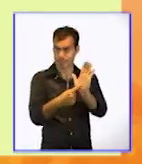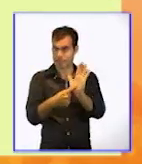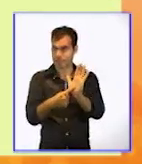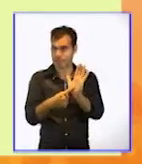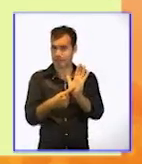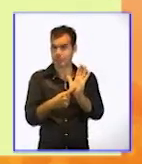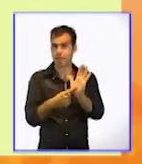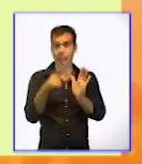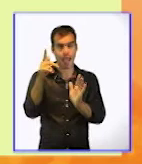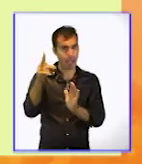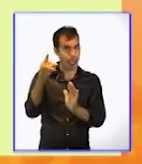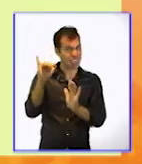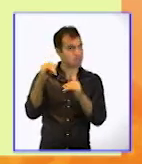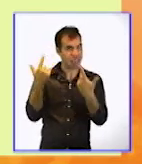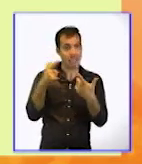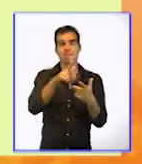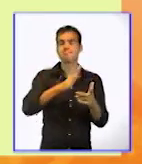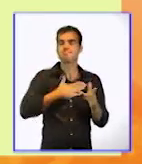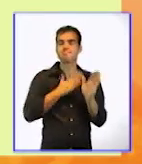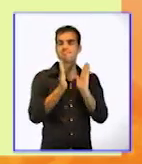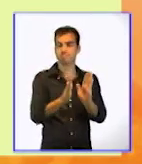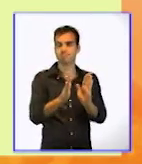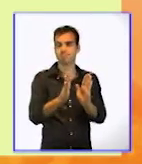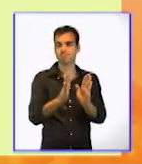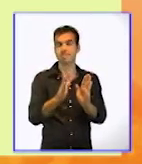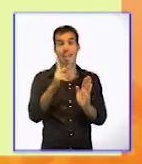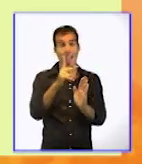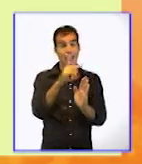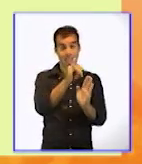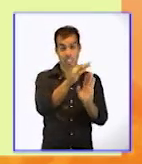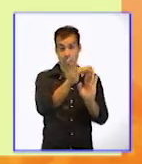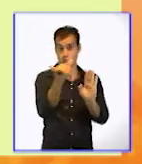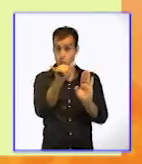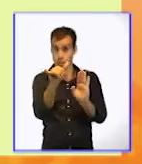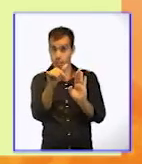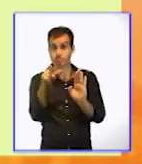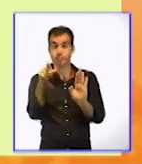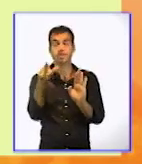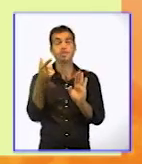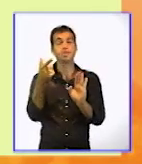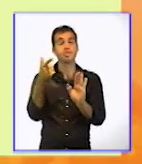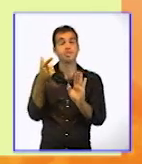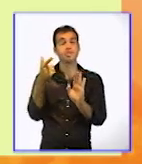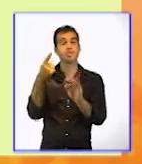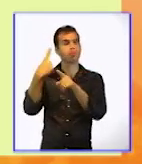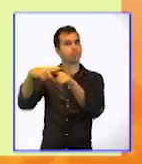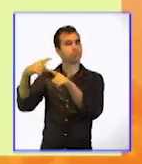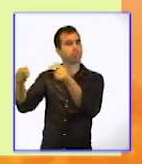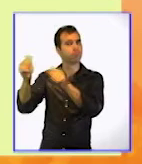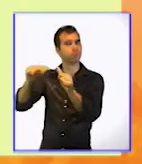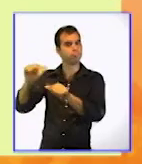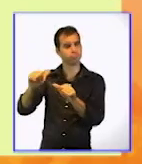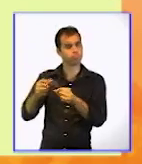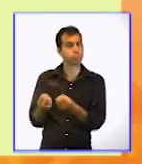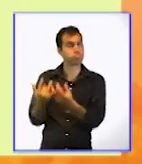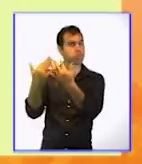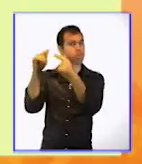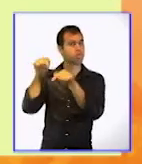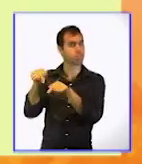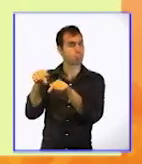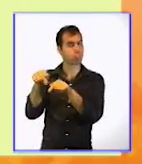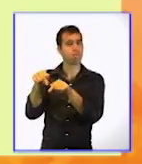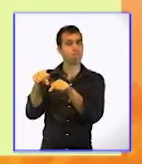representa esta constante, para ellos sería la KI, que es igual a los productos de los